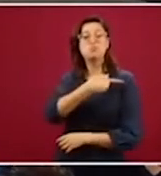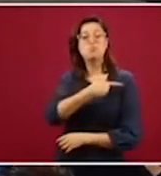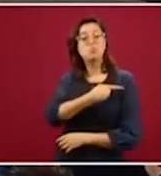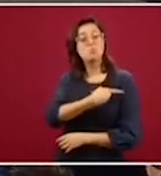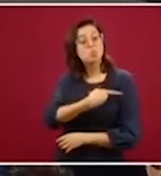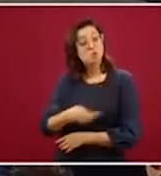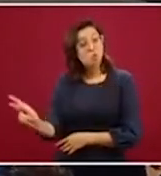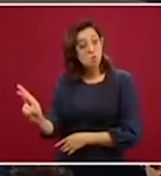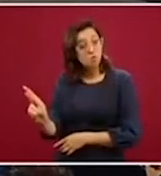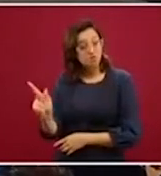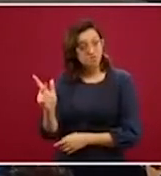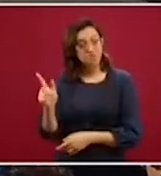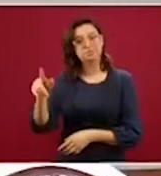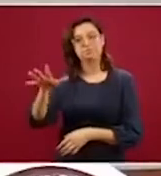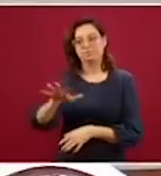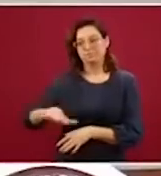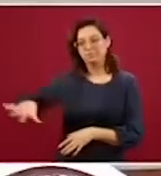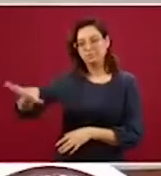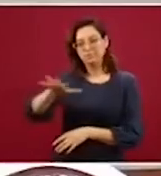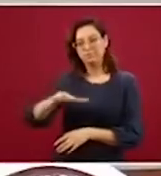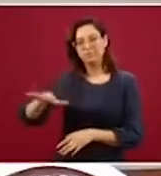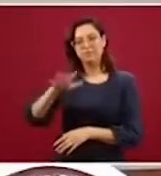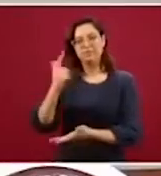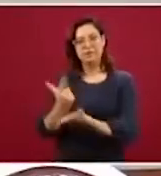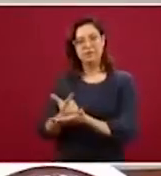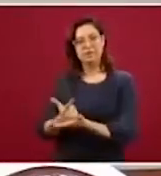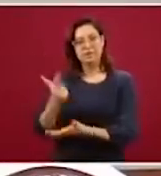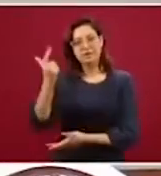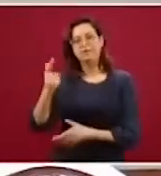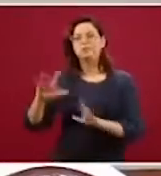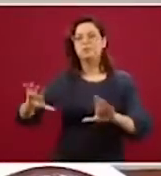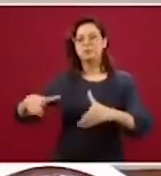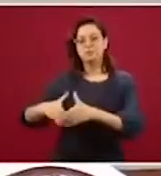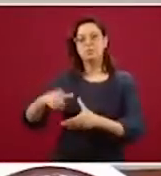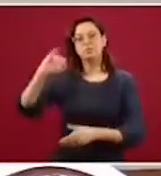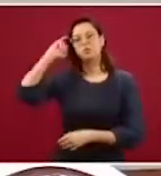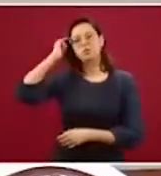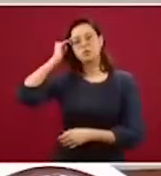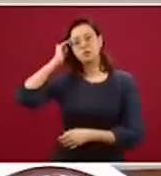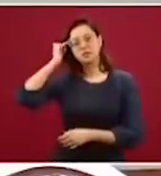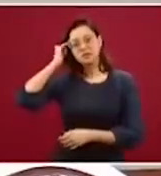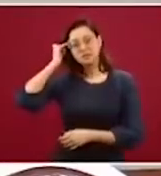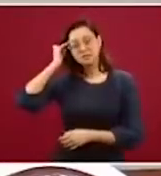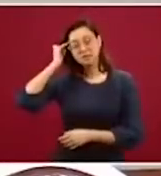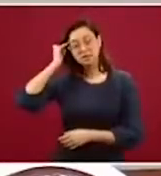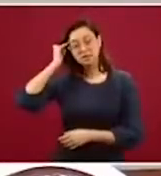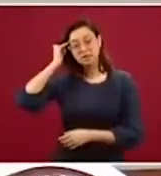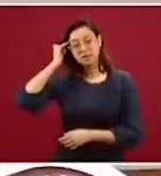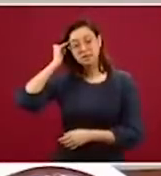media marginación, a comunidades indígenas y llega a